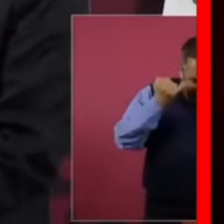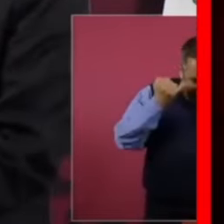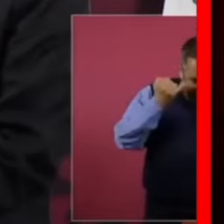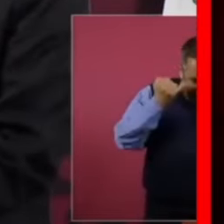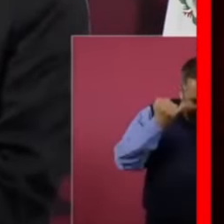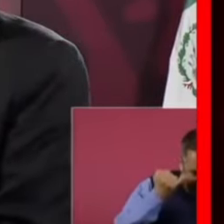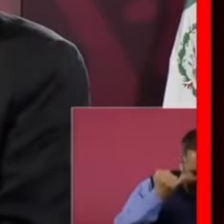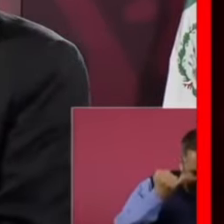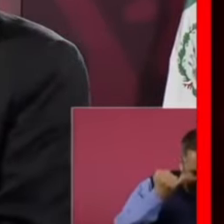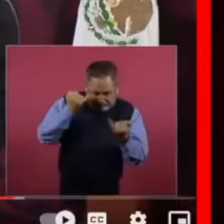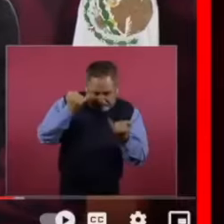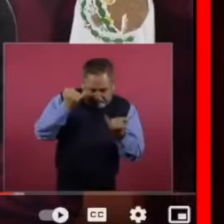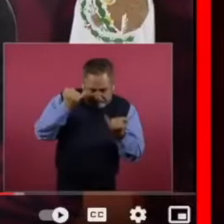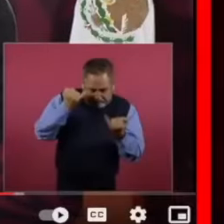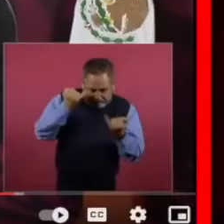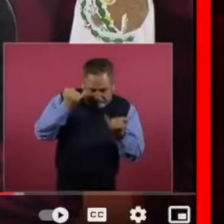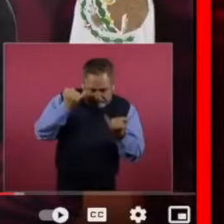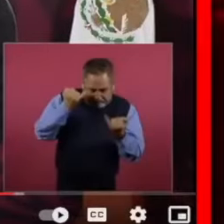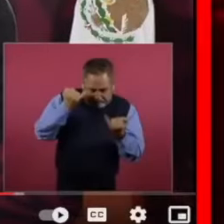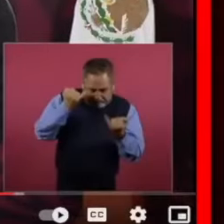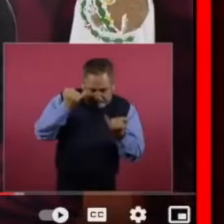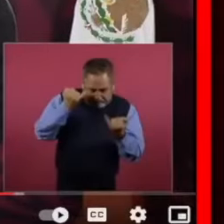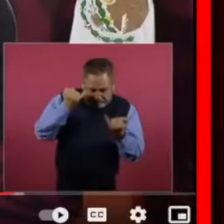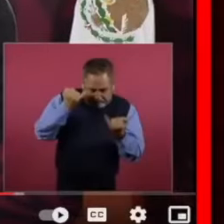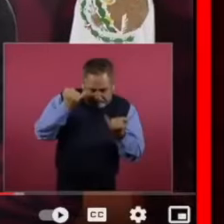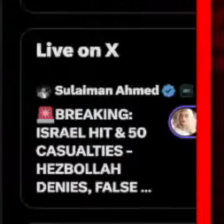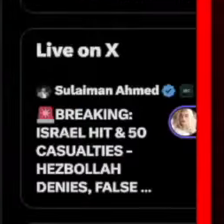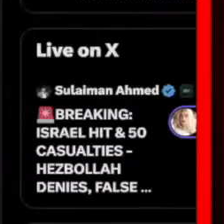ya lo escucharon bien, mexicanos y mexicanas.